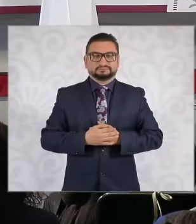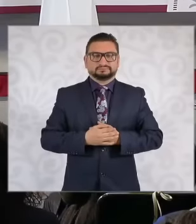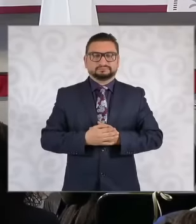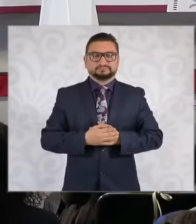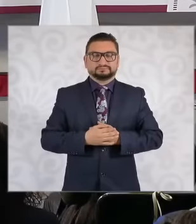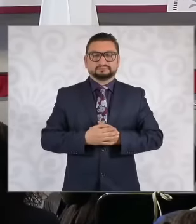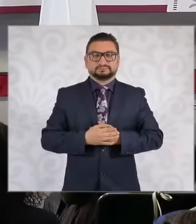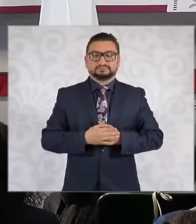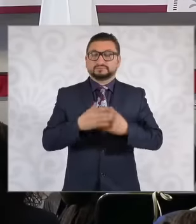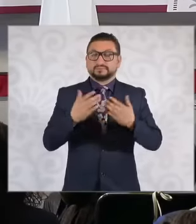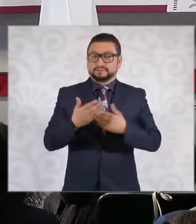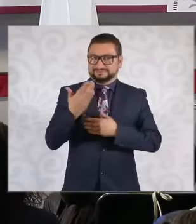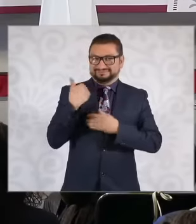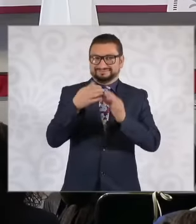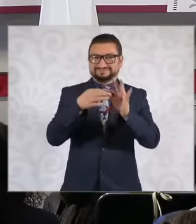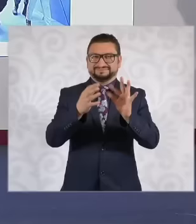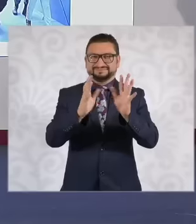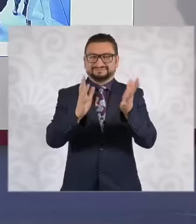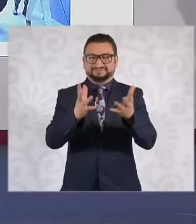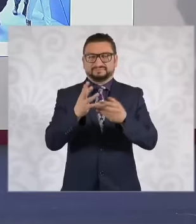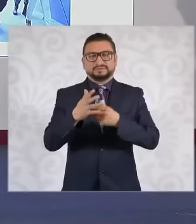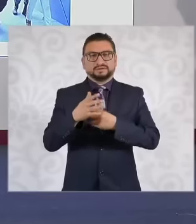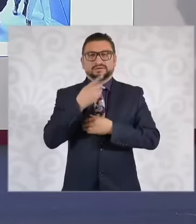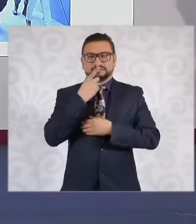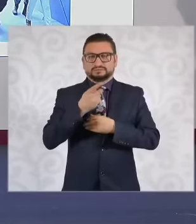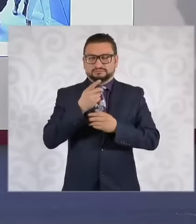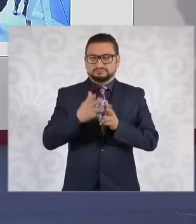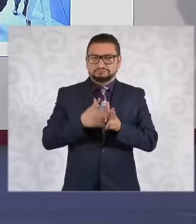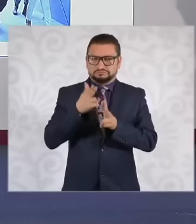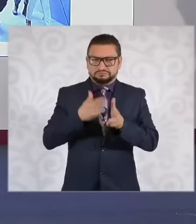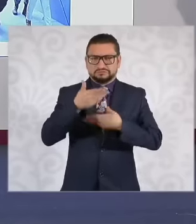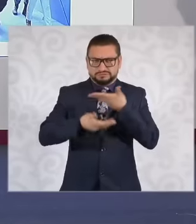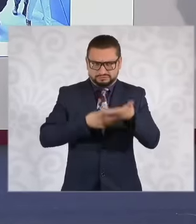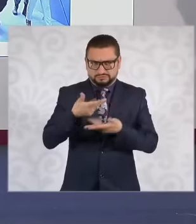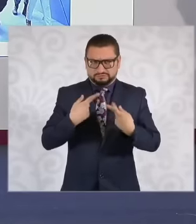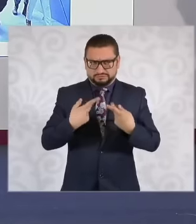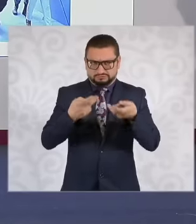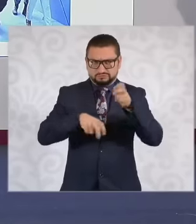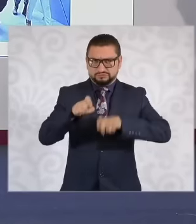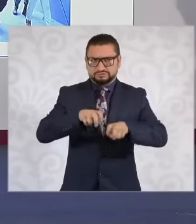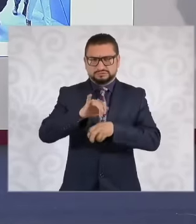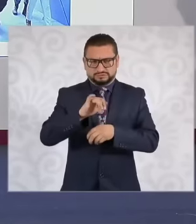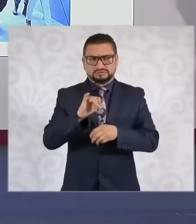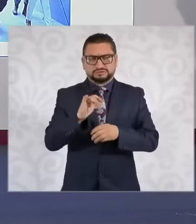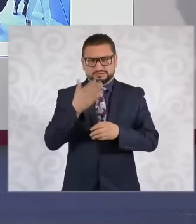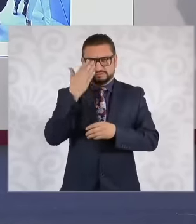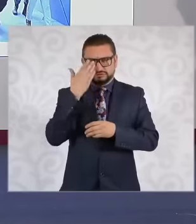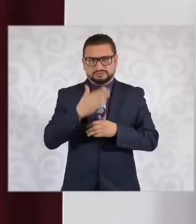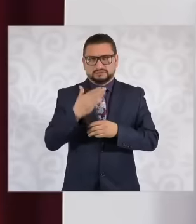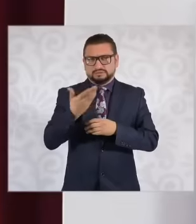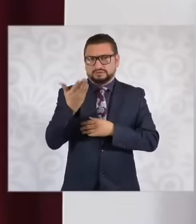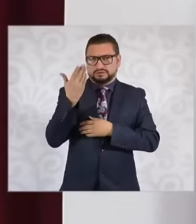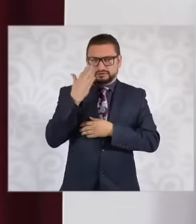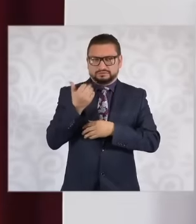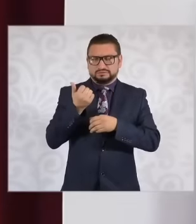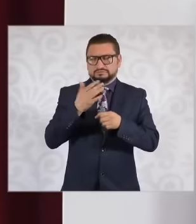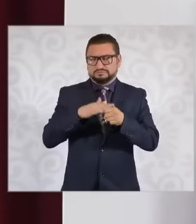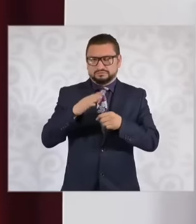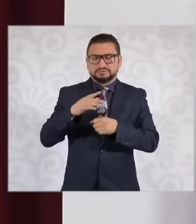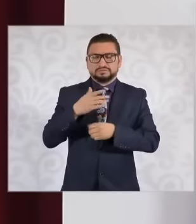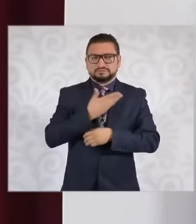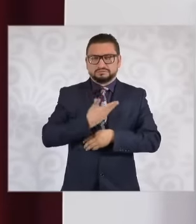Entonces, como les mencionaba, tenemos en operación hoy servicios de pasajeros desde que iniciaron en la administración del